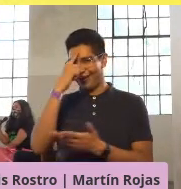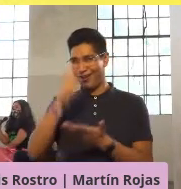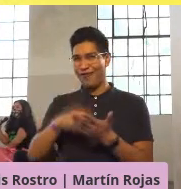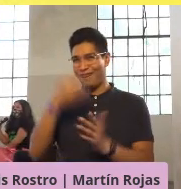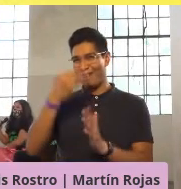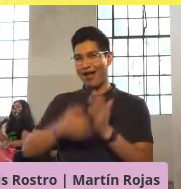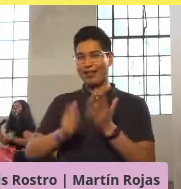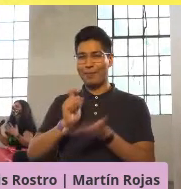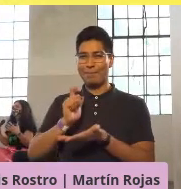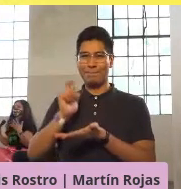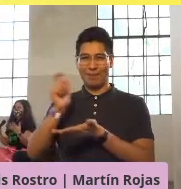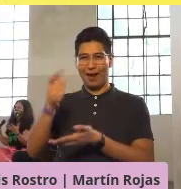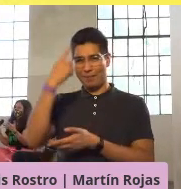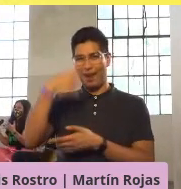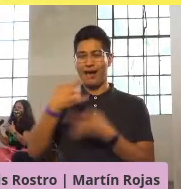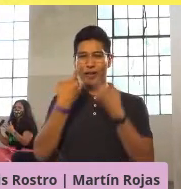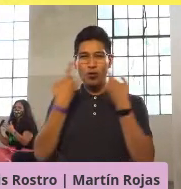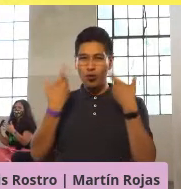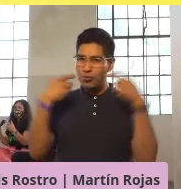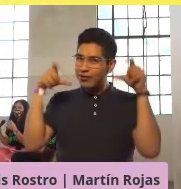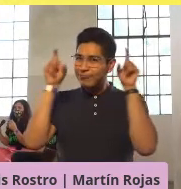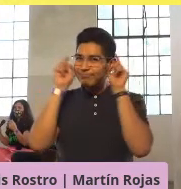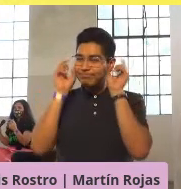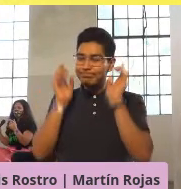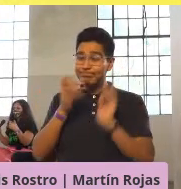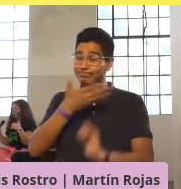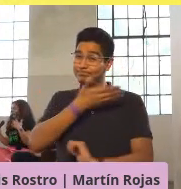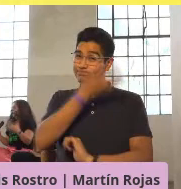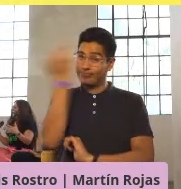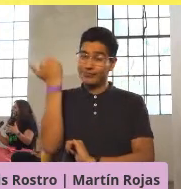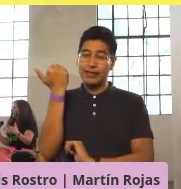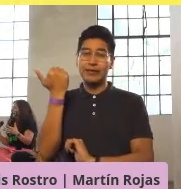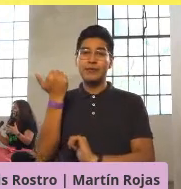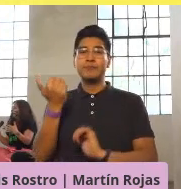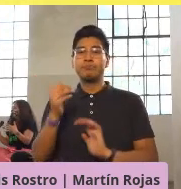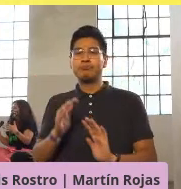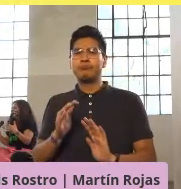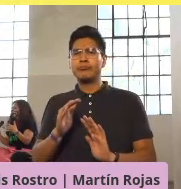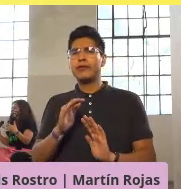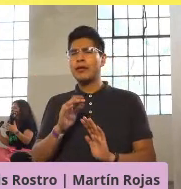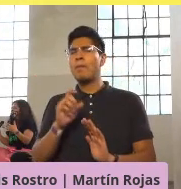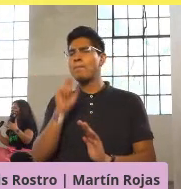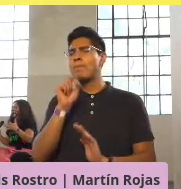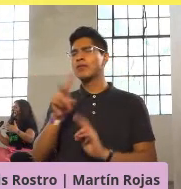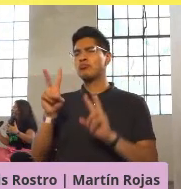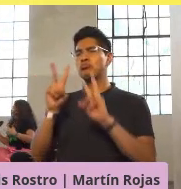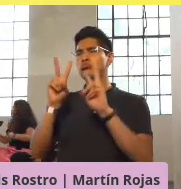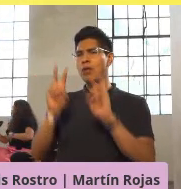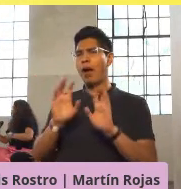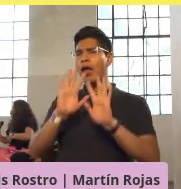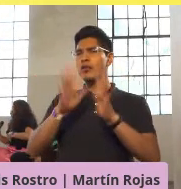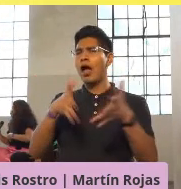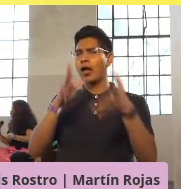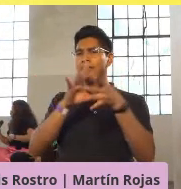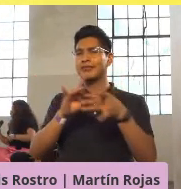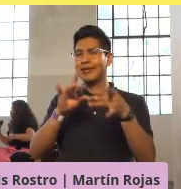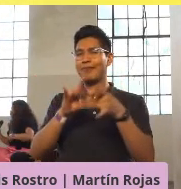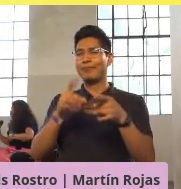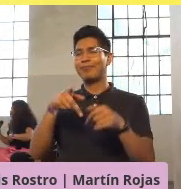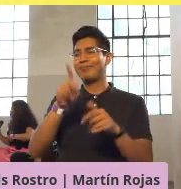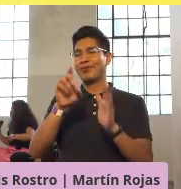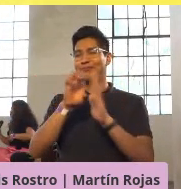De pronto sí hemos tocado ese tema, pero también creo que esta parte o este